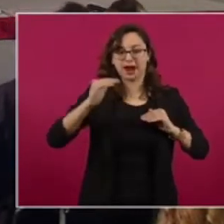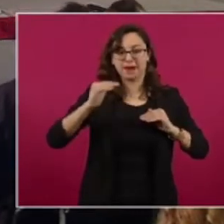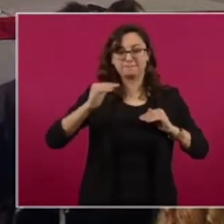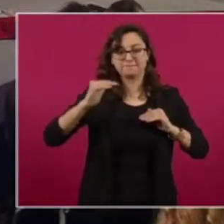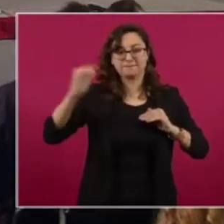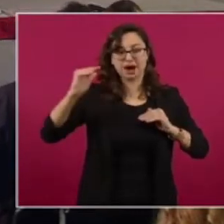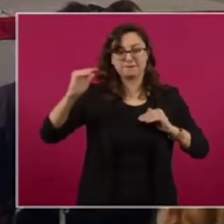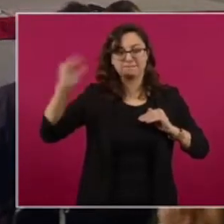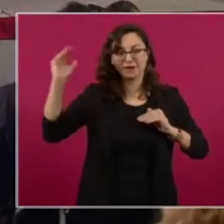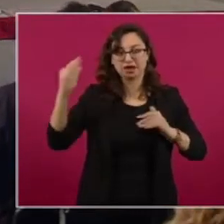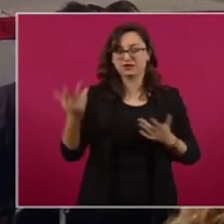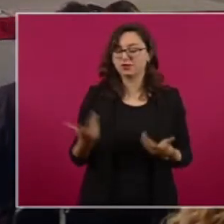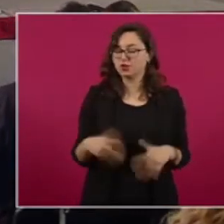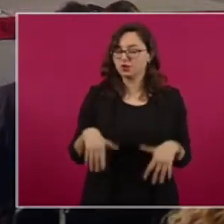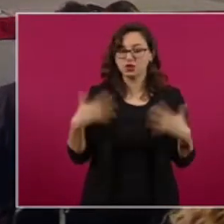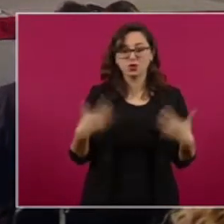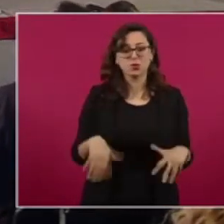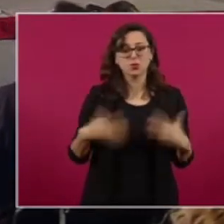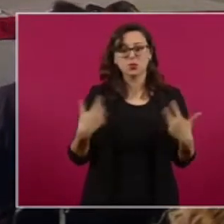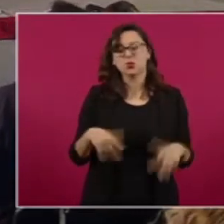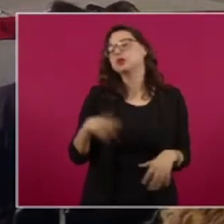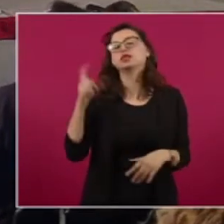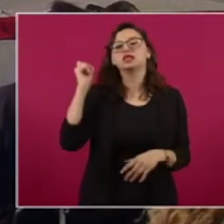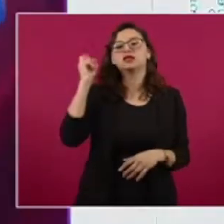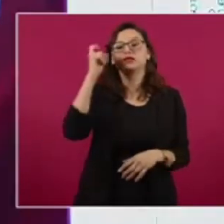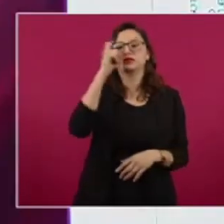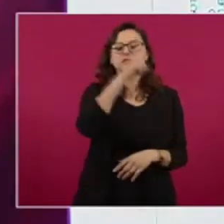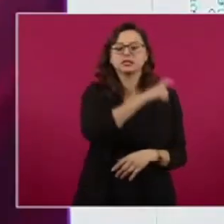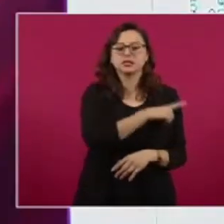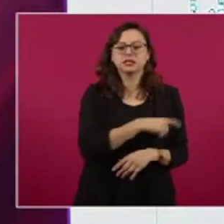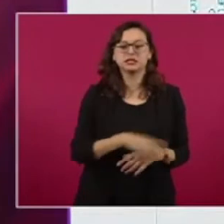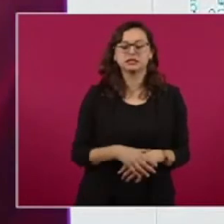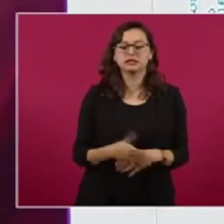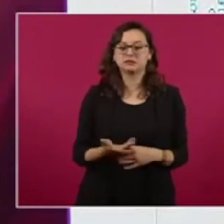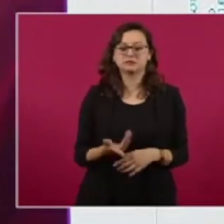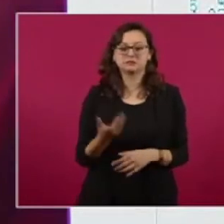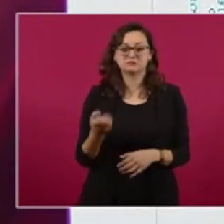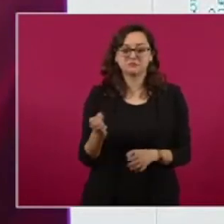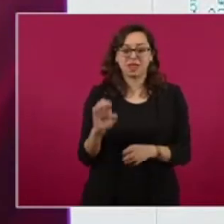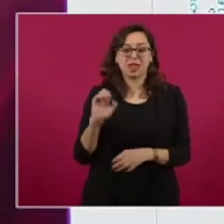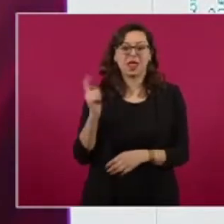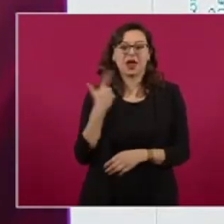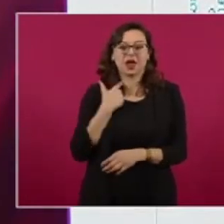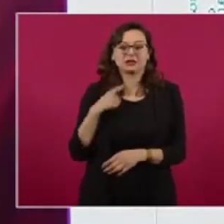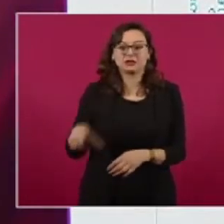de los últimos tiempos. ¿Cómo se incrementaba año con año?